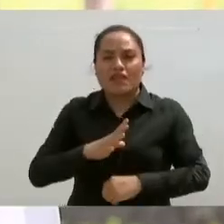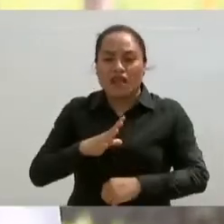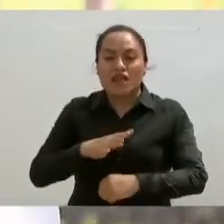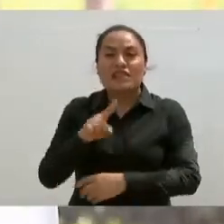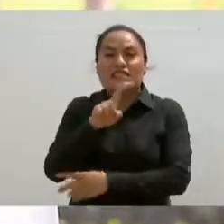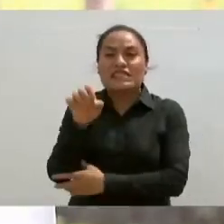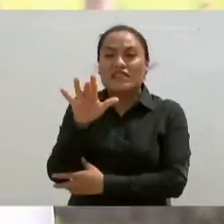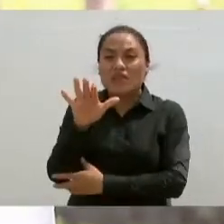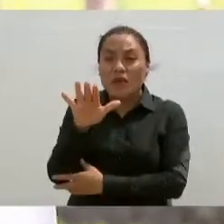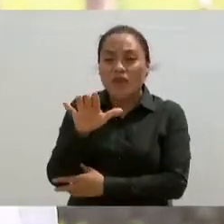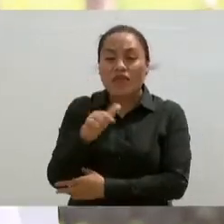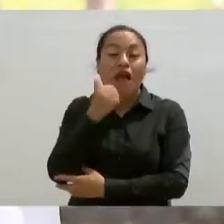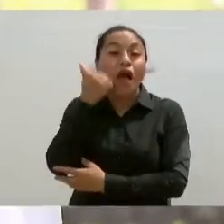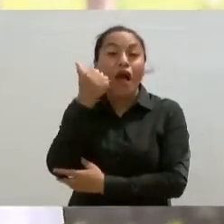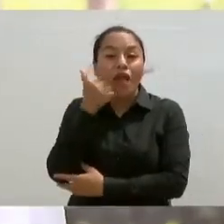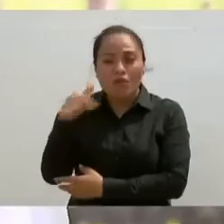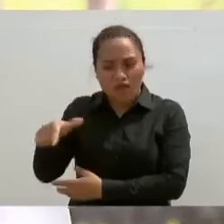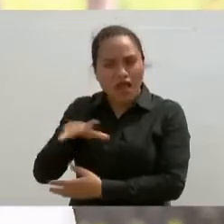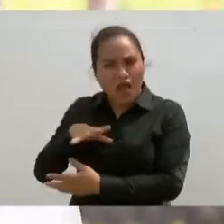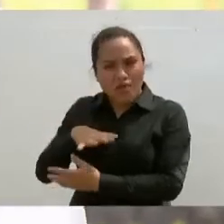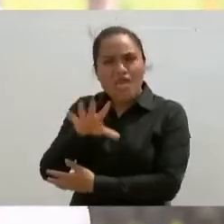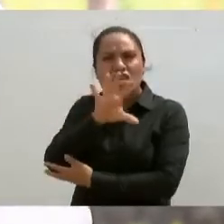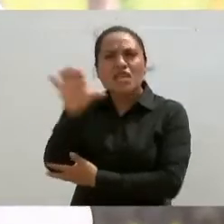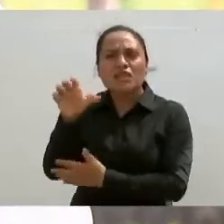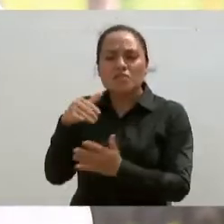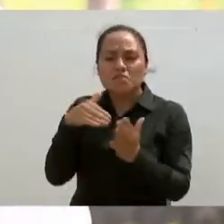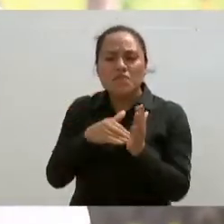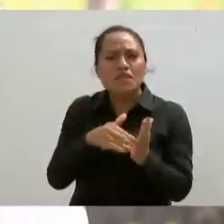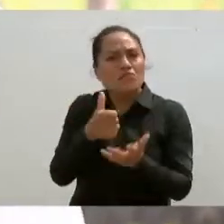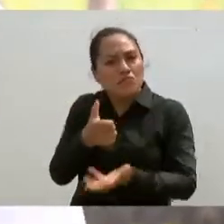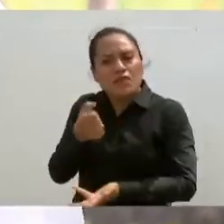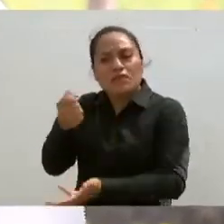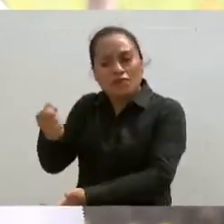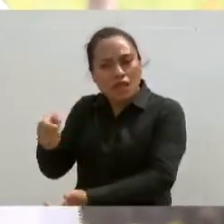de 150 alumnos, son 500 mil pesos.